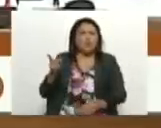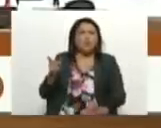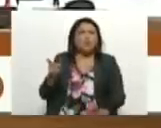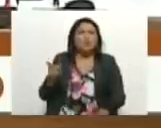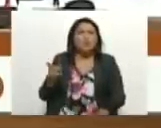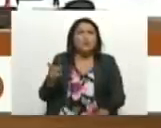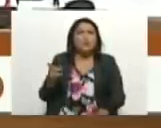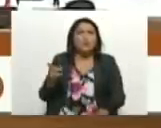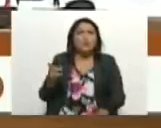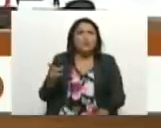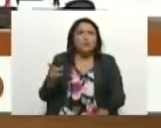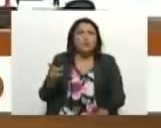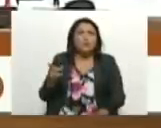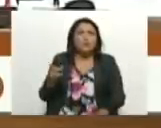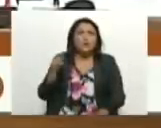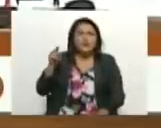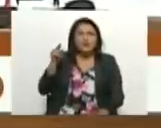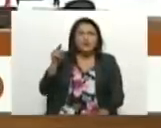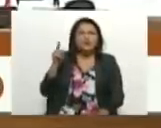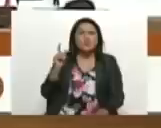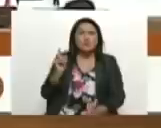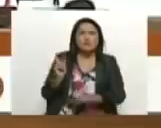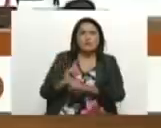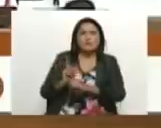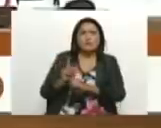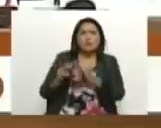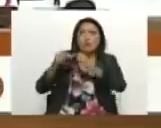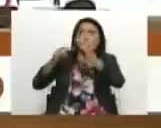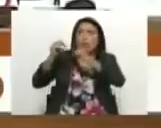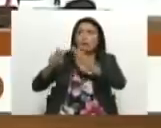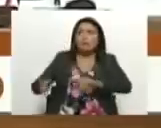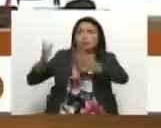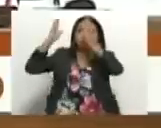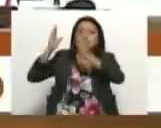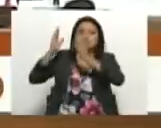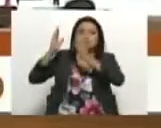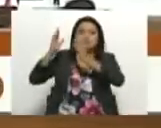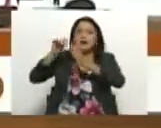¿Cómo fue ese procedimiento? ¿A quién le consultaron?